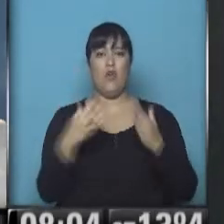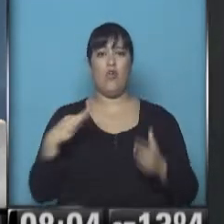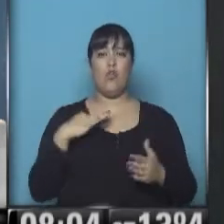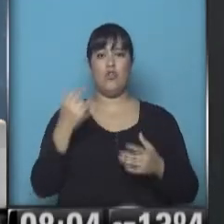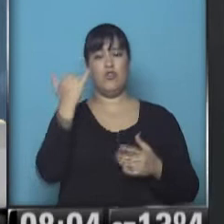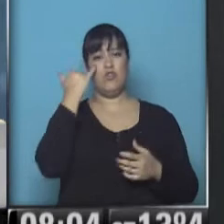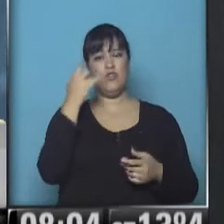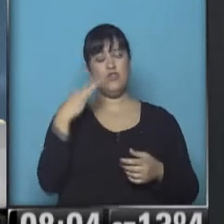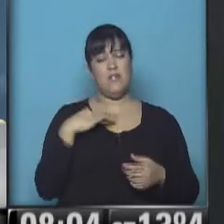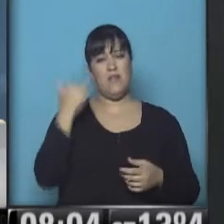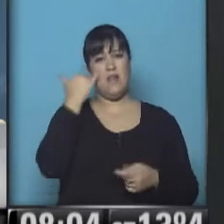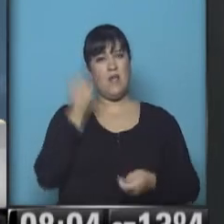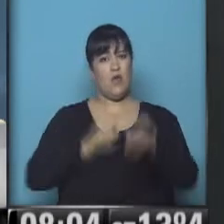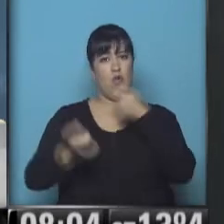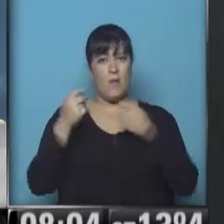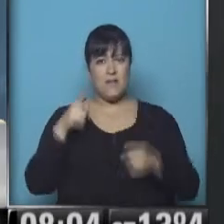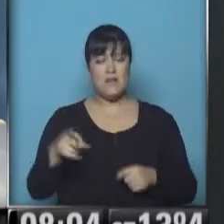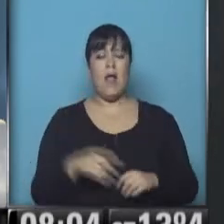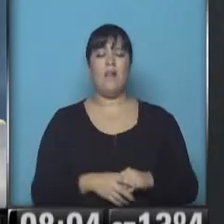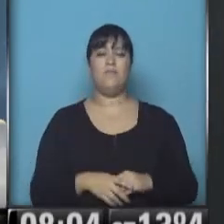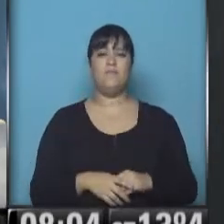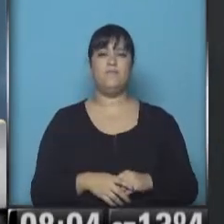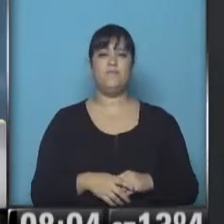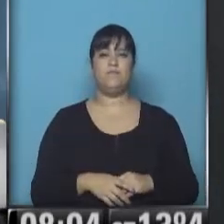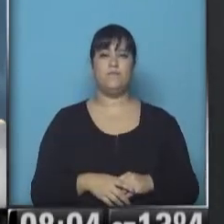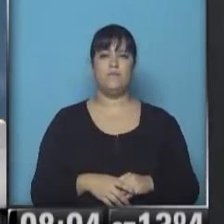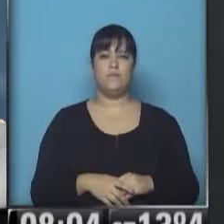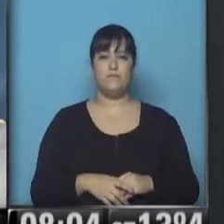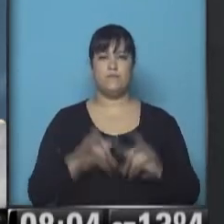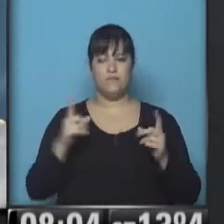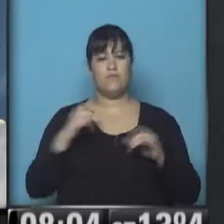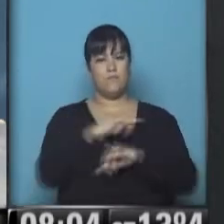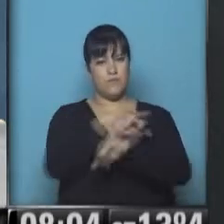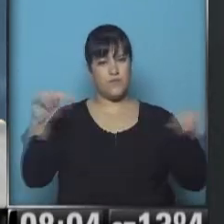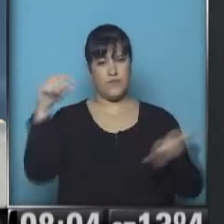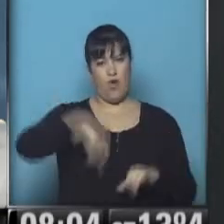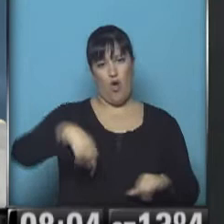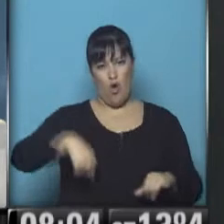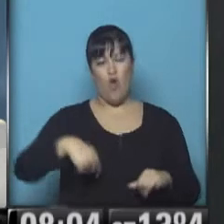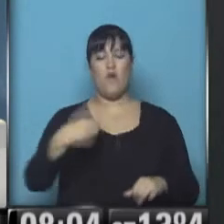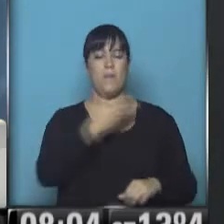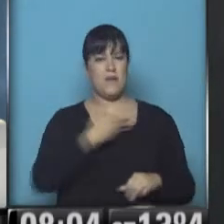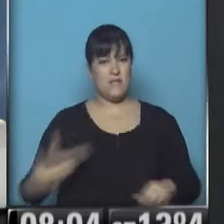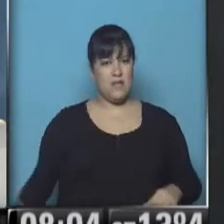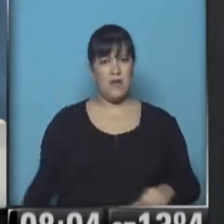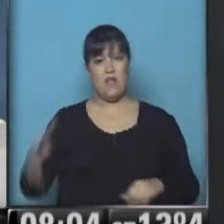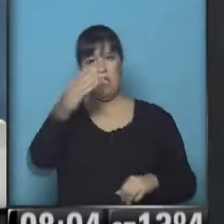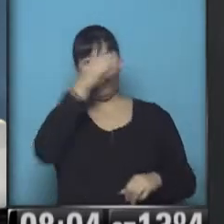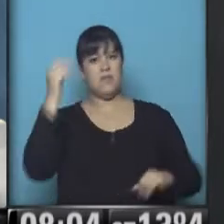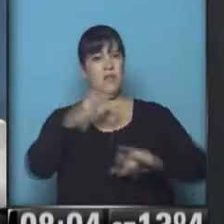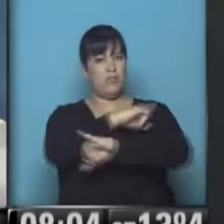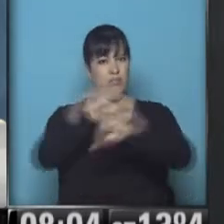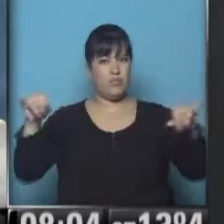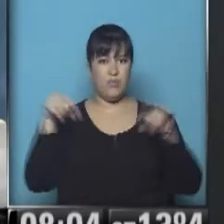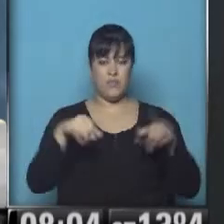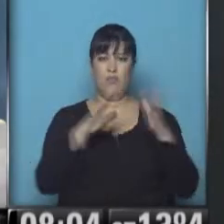Comercial Unificado, que efectivamente será promulgado en el día de la fecha por parte de la Presidenta de la Nación, la doctora Cristina Fernández de